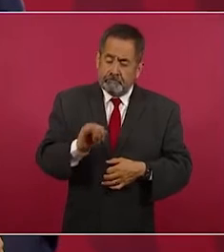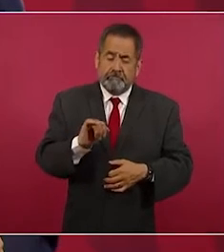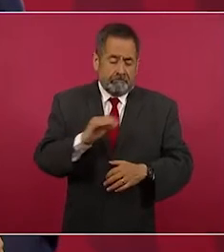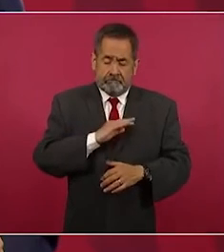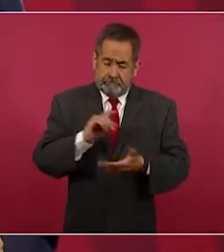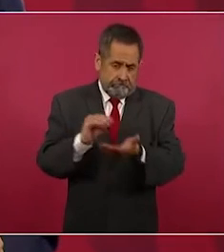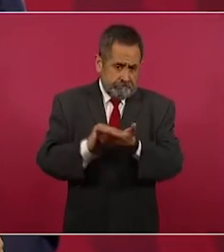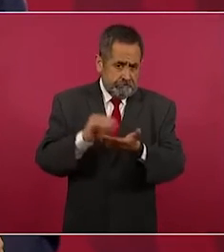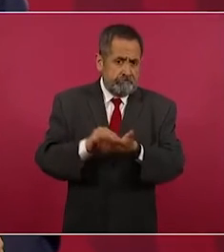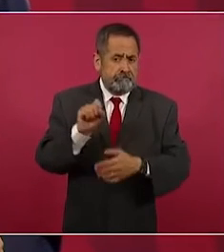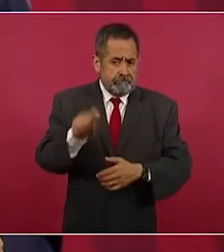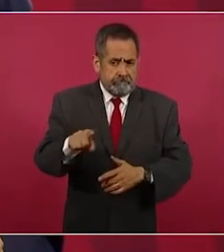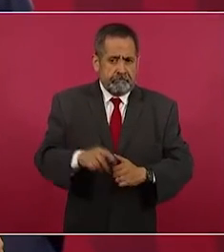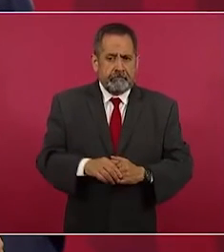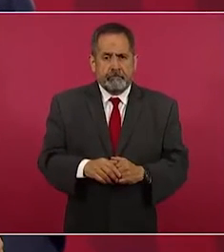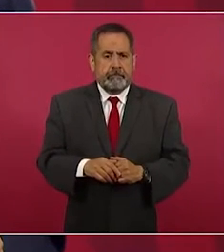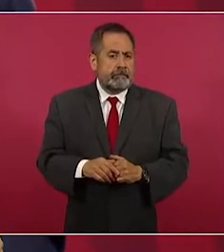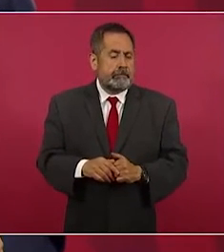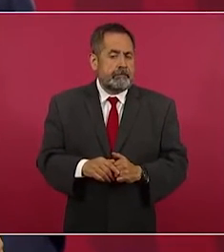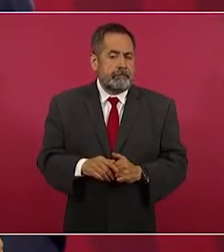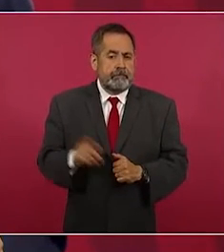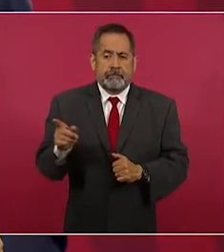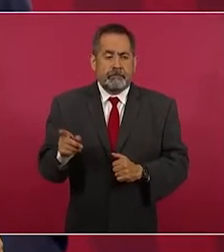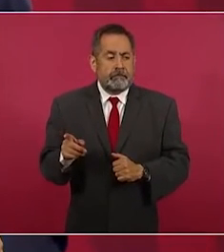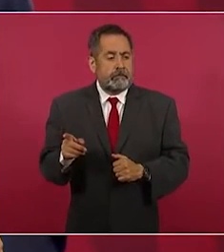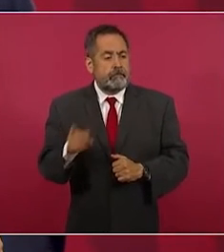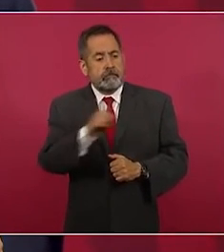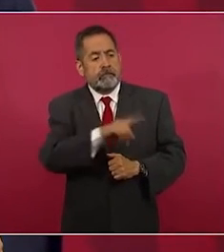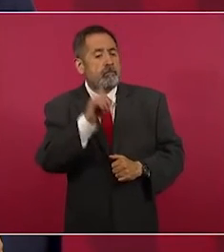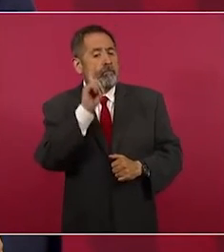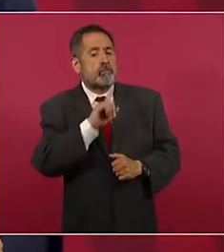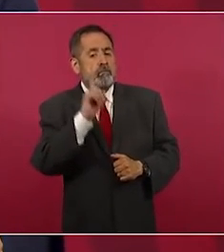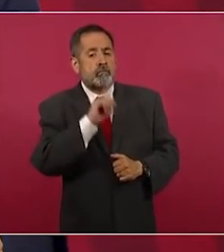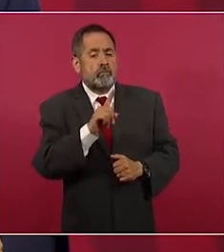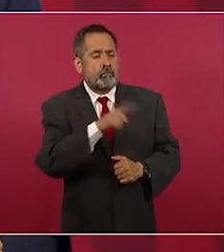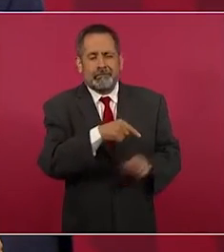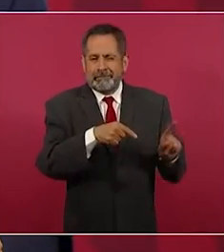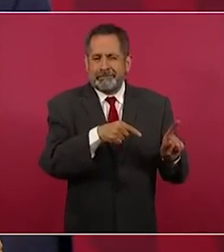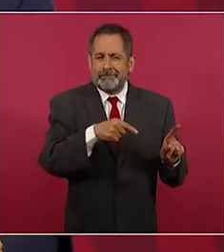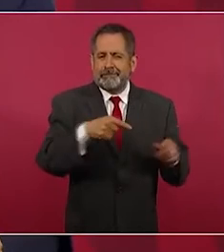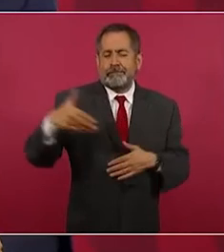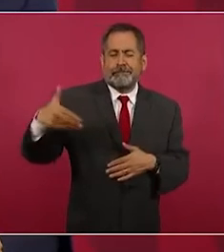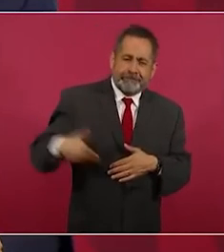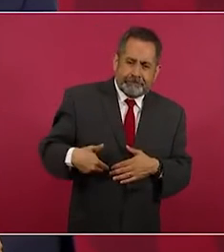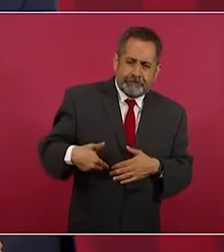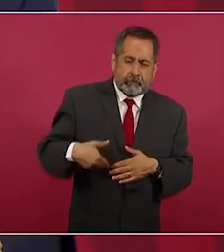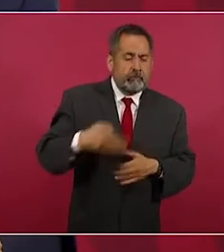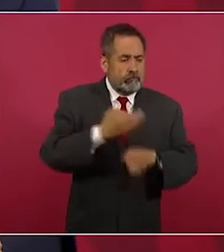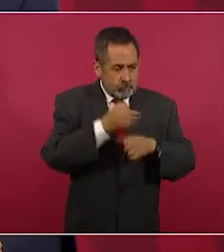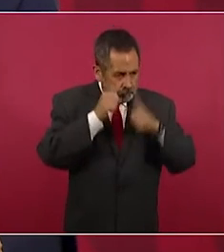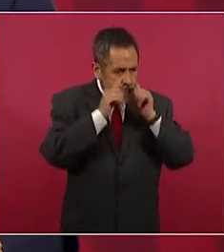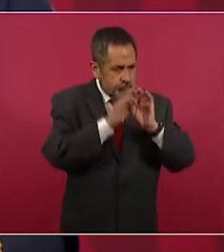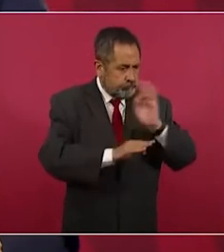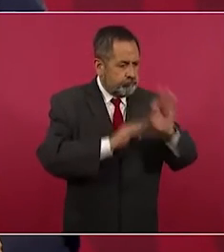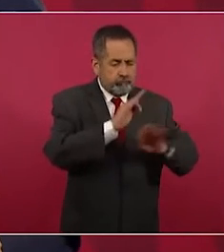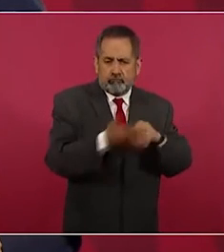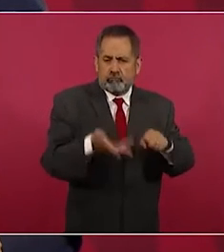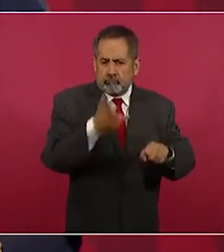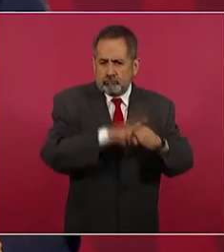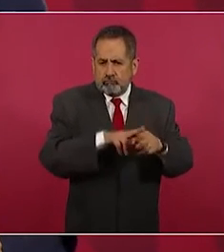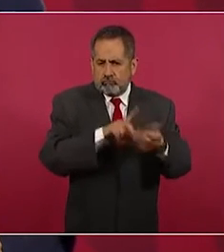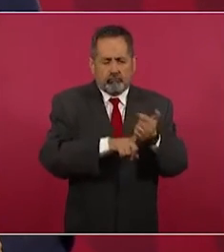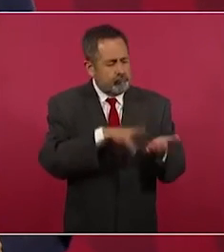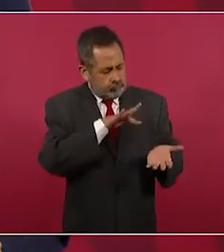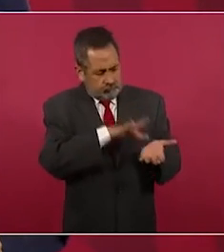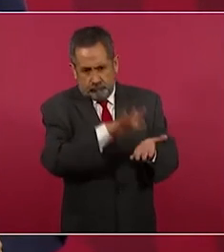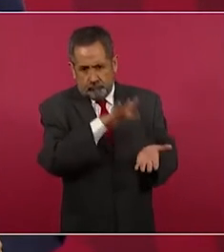Y la joven herida está siendo atendida y vamos también a